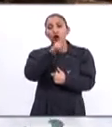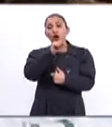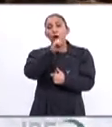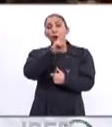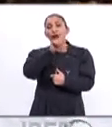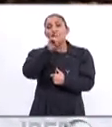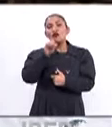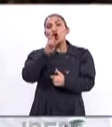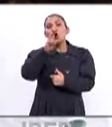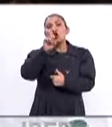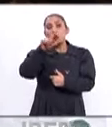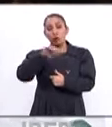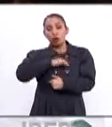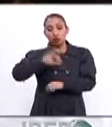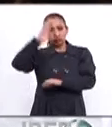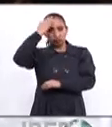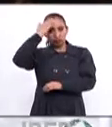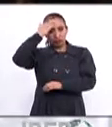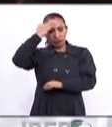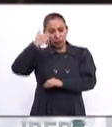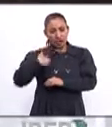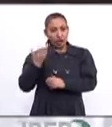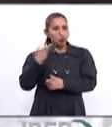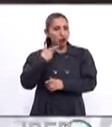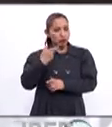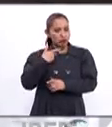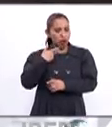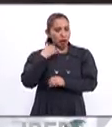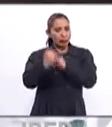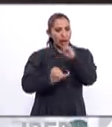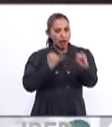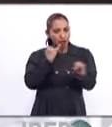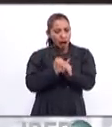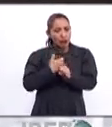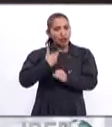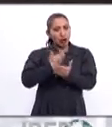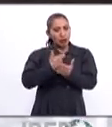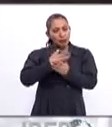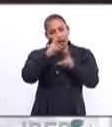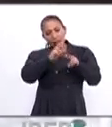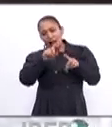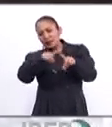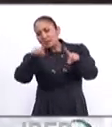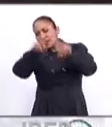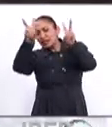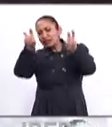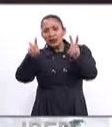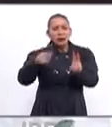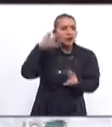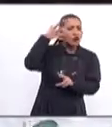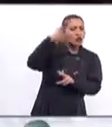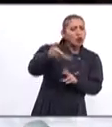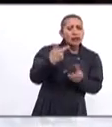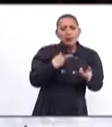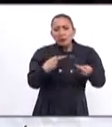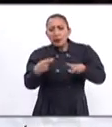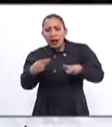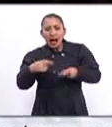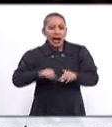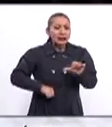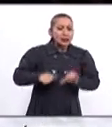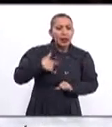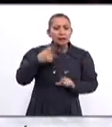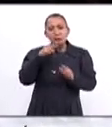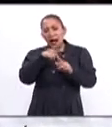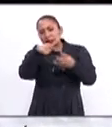Forum participaron líderes de organismos económicos y políticos internacionales para analizar diferentes perspectivas y estrategias sobre